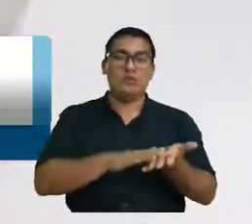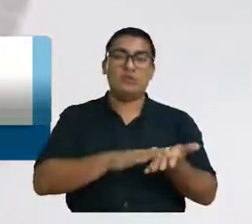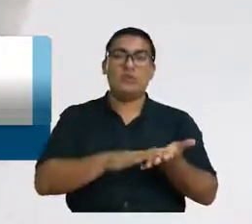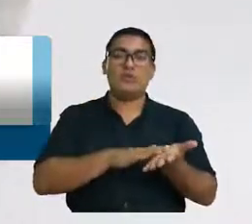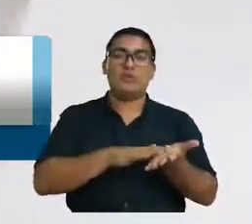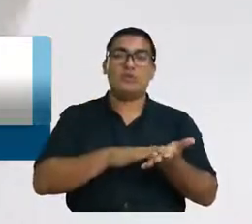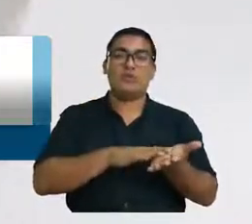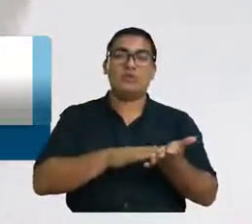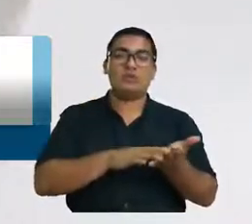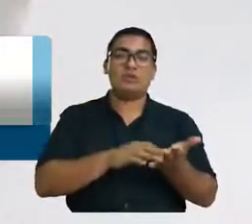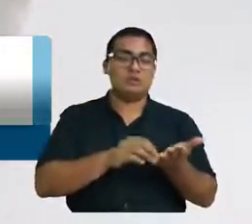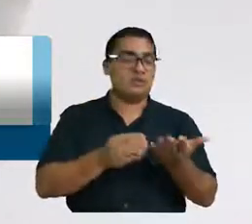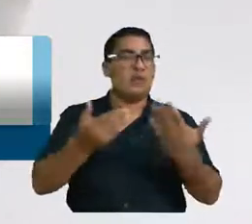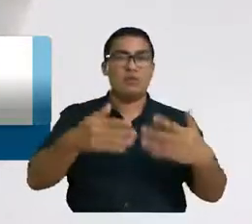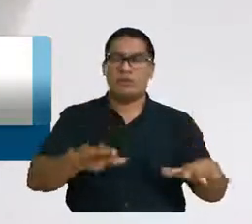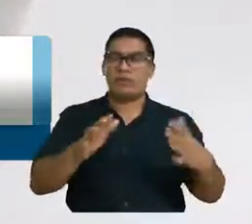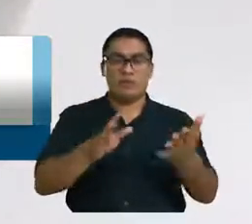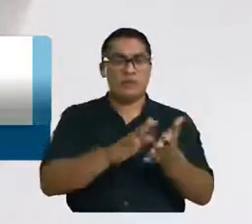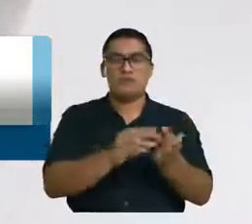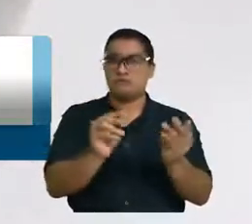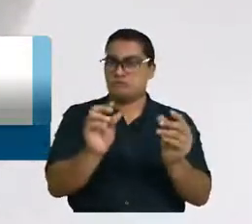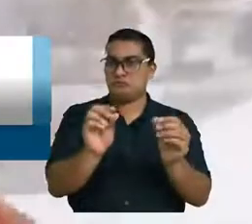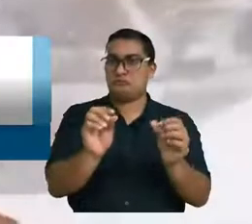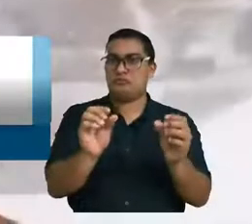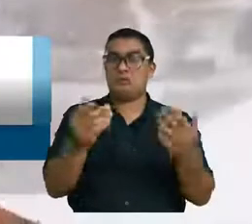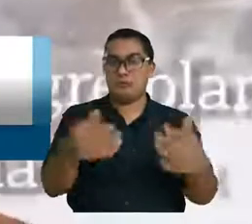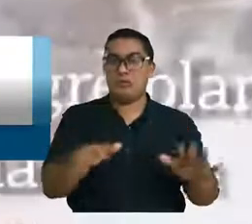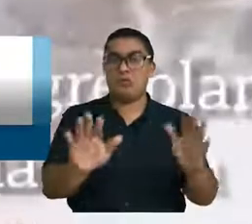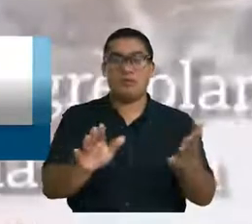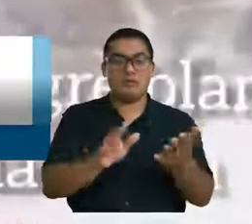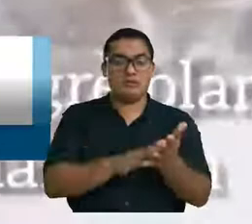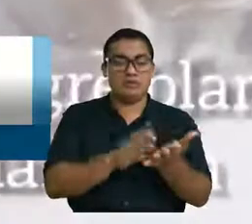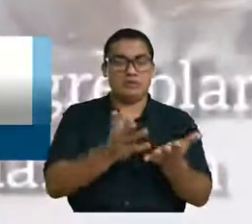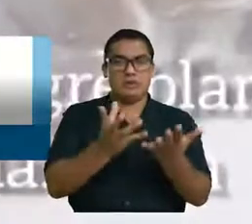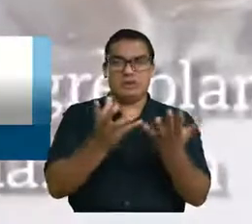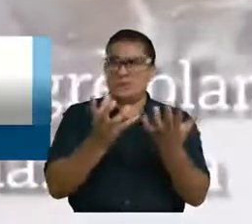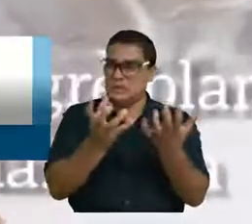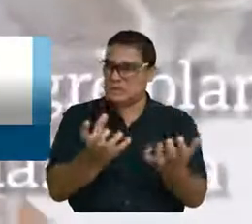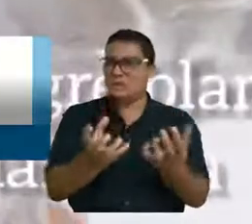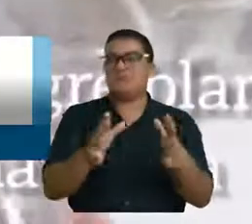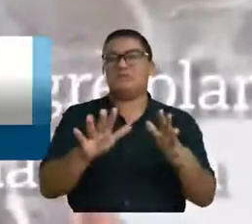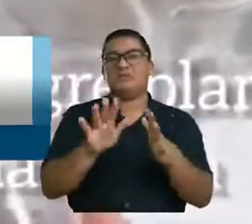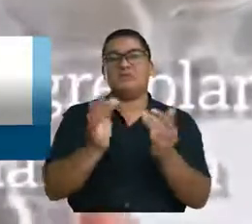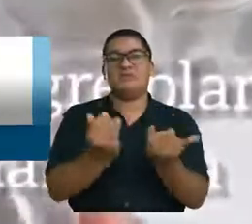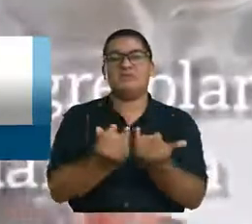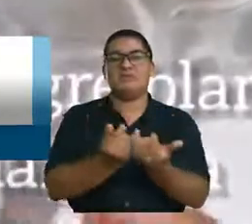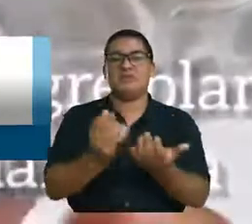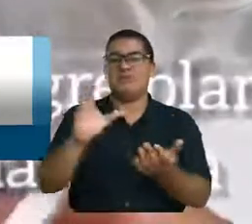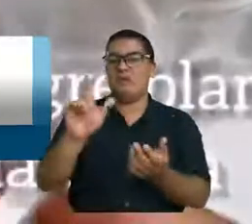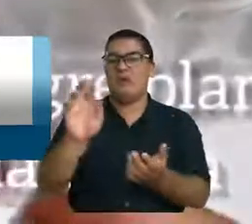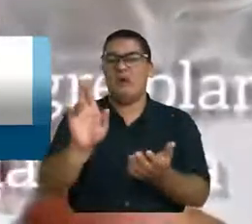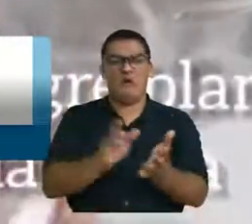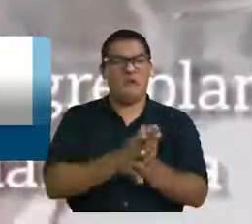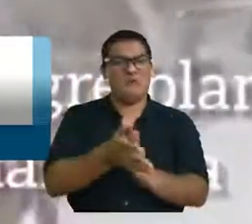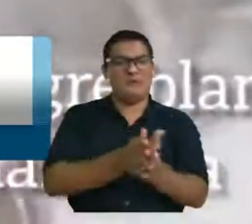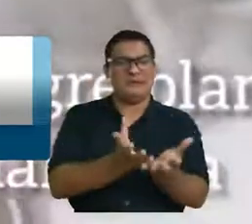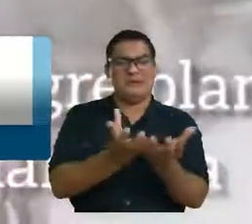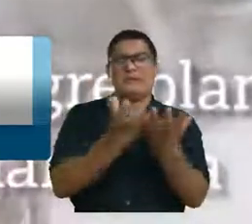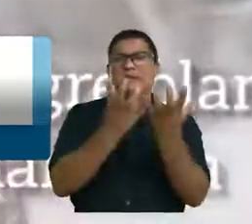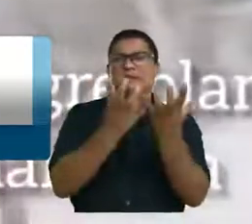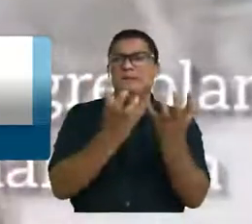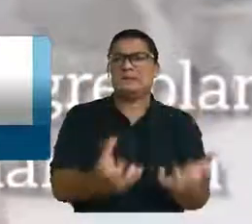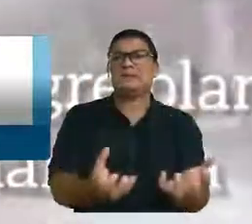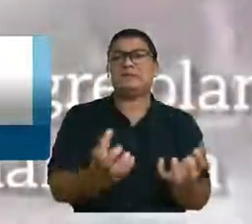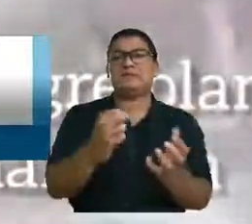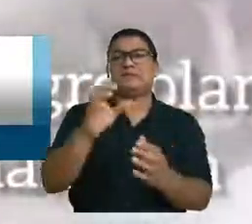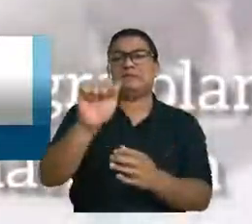su hidratación normal que contiene la epidermis. Entonces, cuando la epidermis se deshidrata, produce algo que se